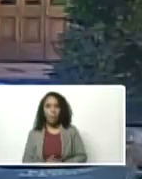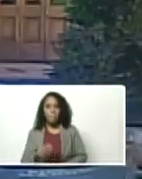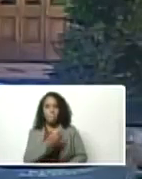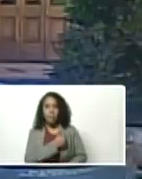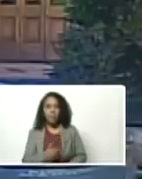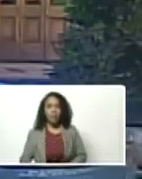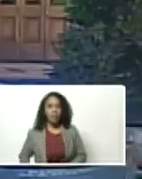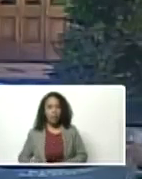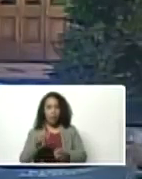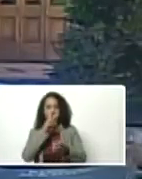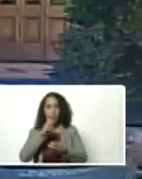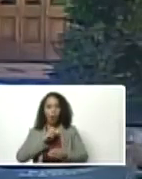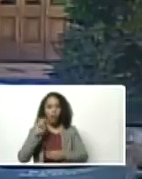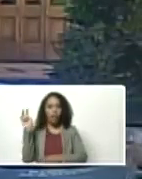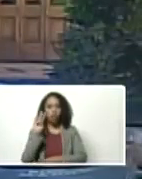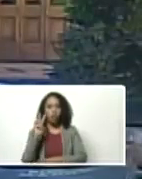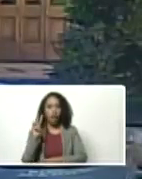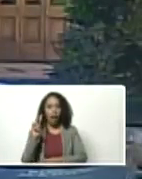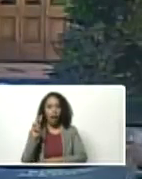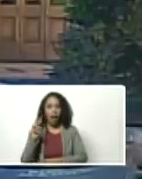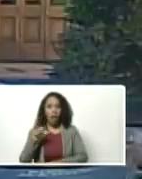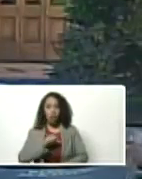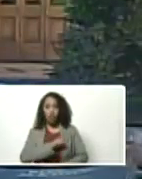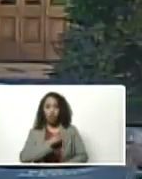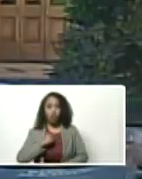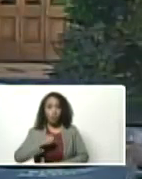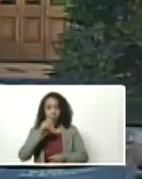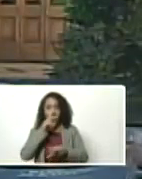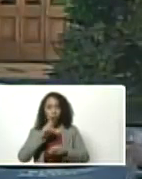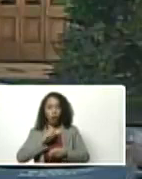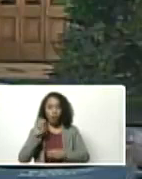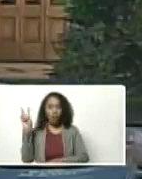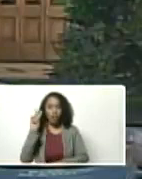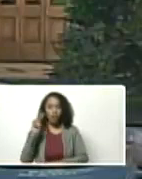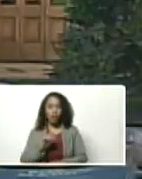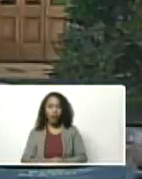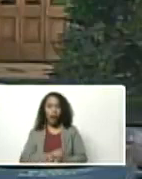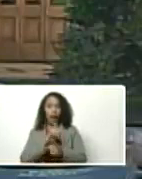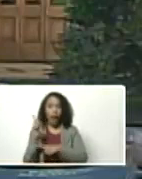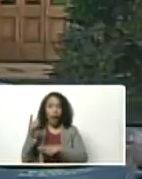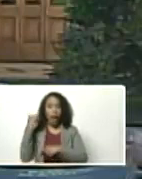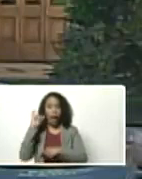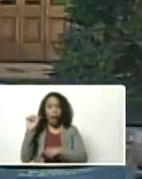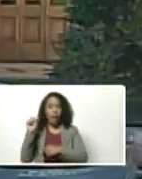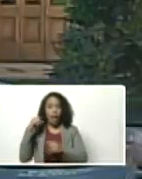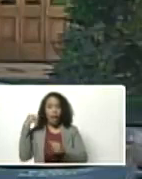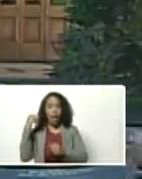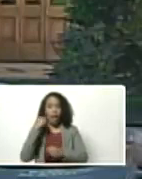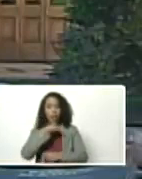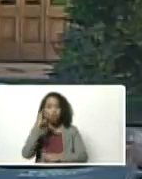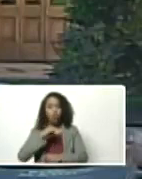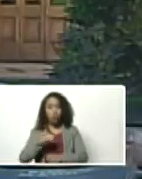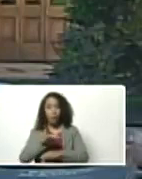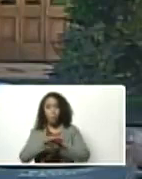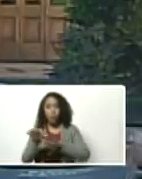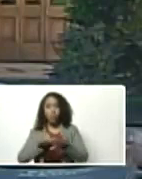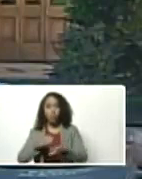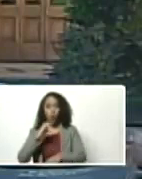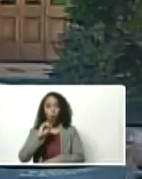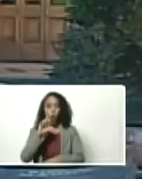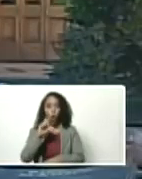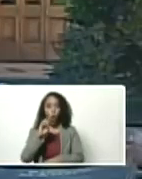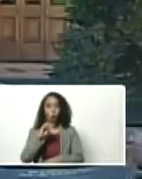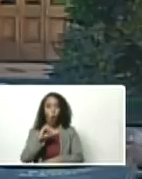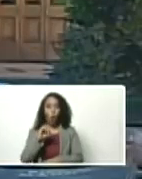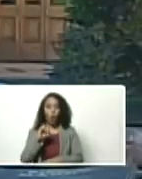presidente del Banco de Venezuela, el Superbanco de Venezuela. Está en el Zulia, municipio Colón,